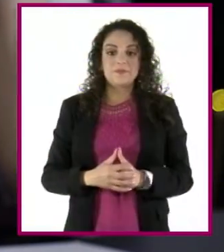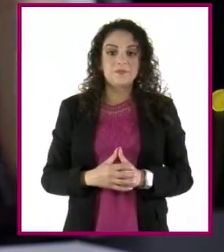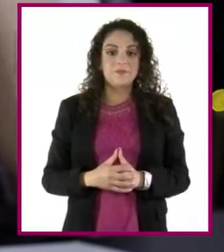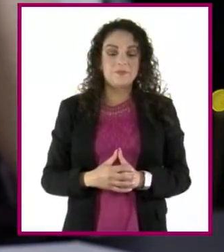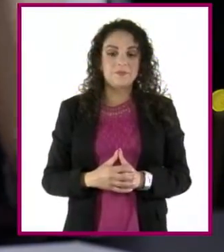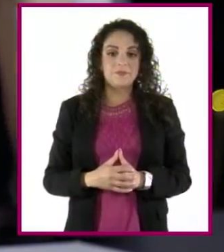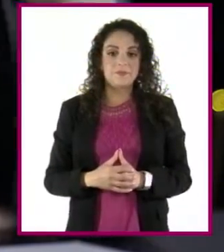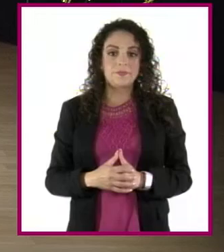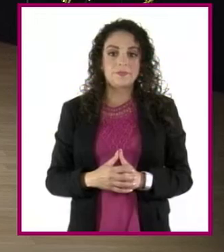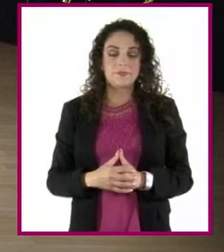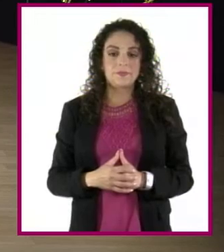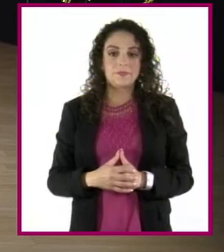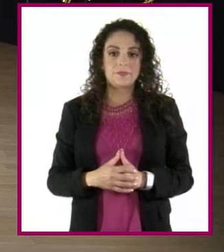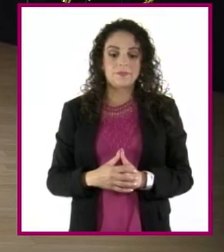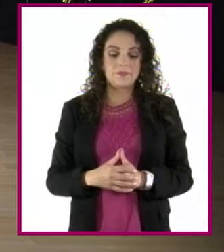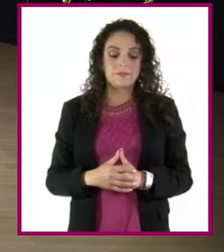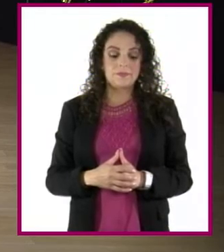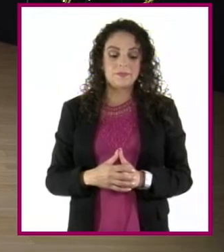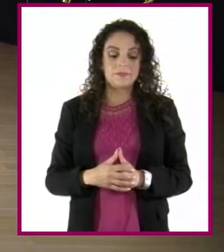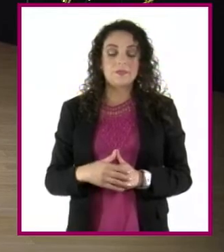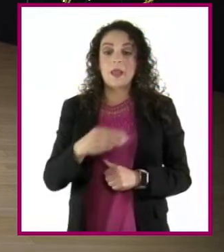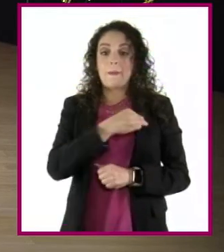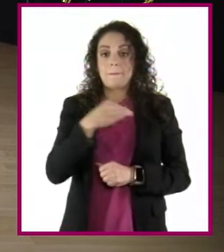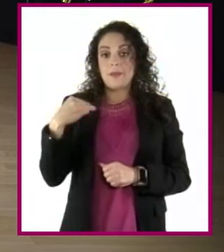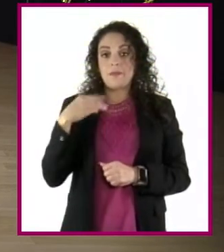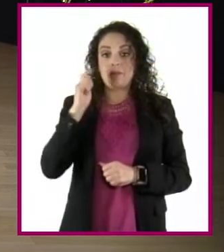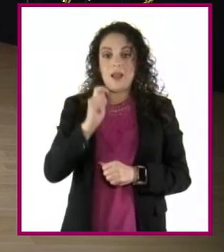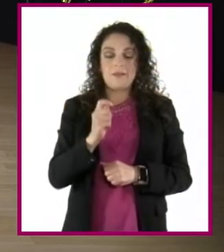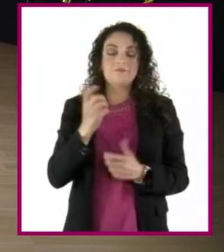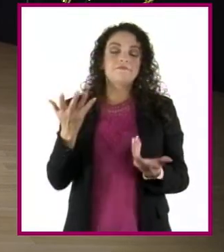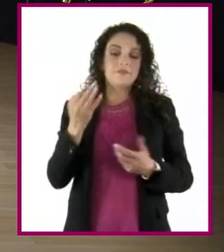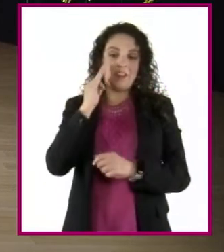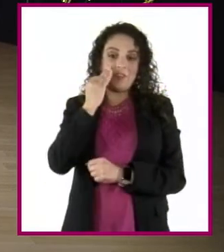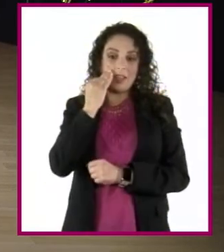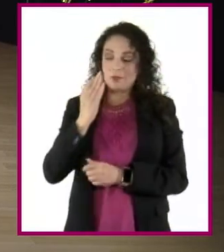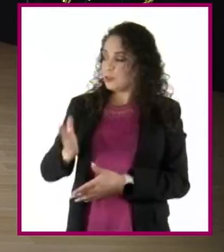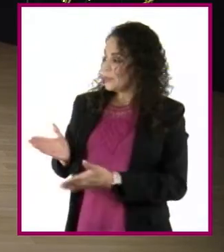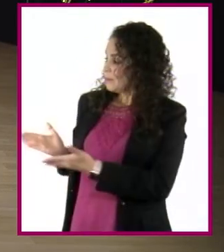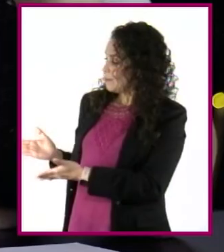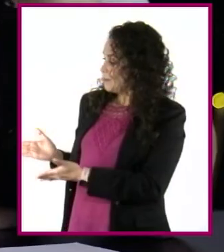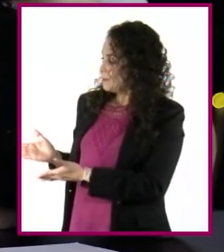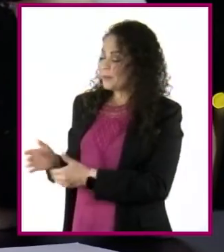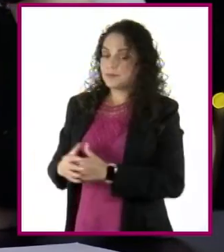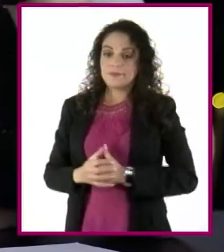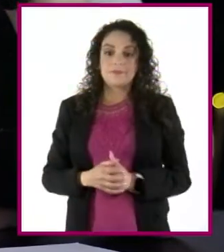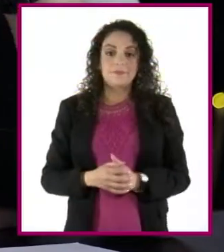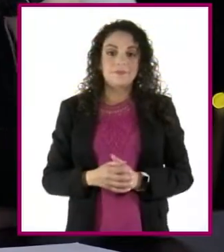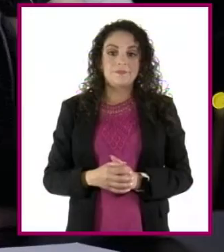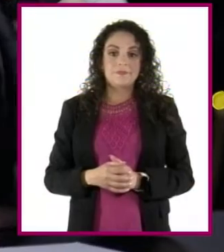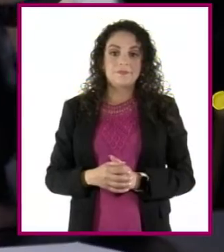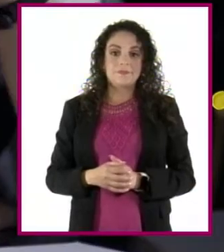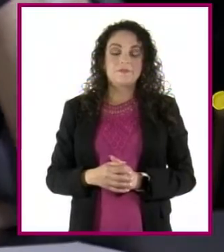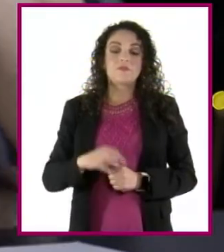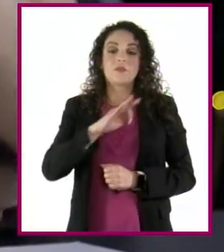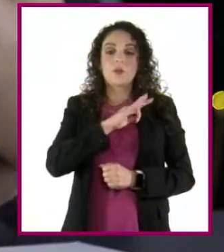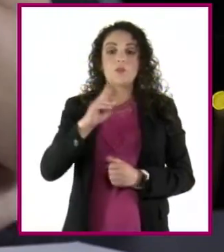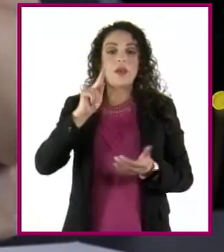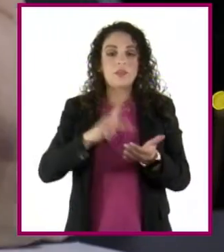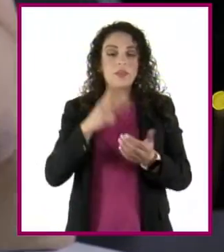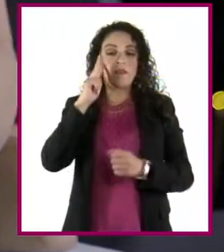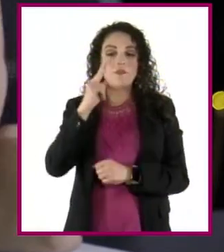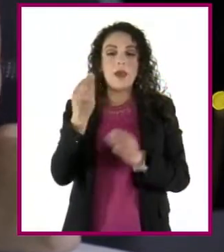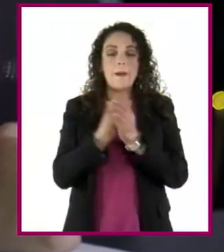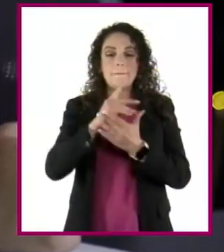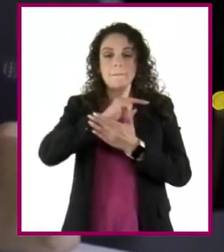jovenesencasa.cep.gov.mx. Únete a la comunidad de Jóvenes en Casa en Facebook. Y vuelve a ver nuestros programas de Jóvenes en